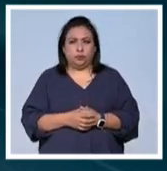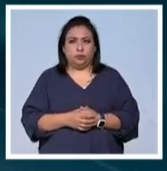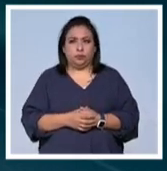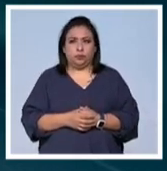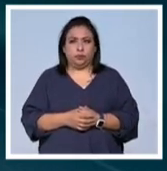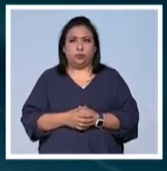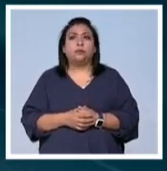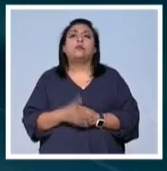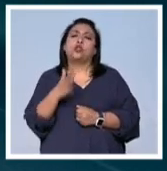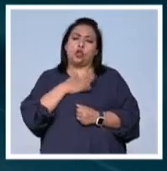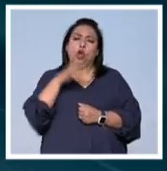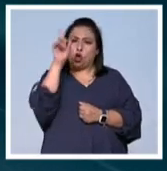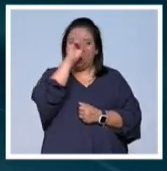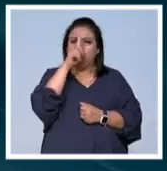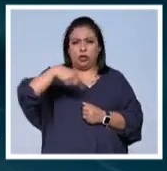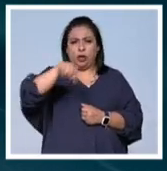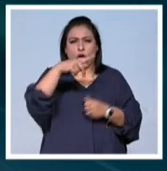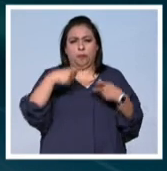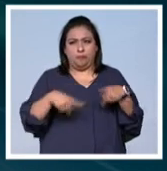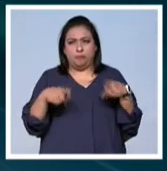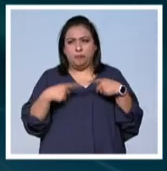al público